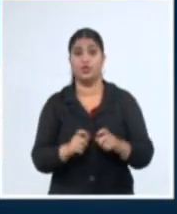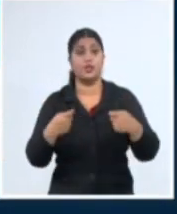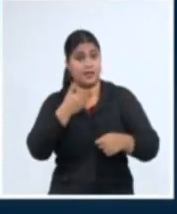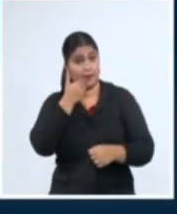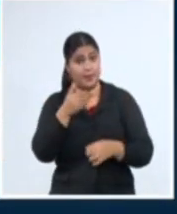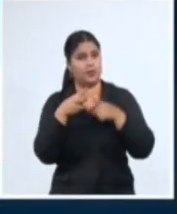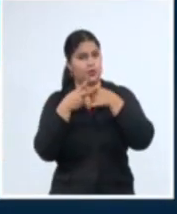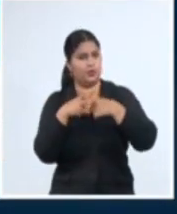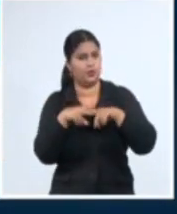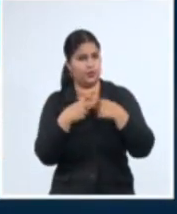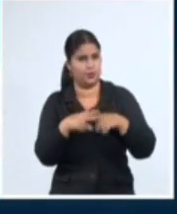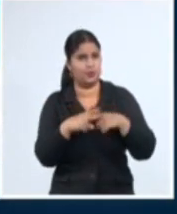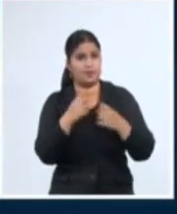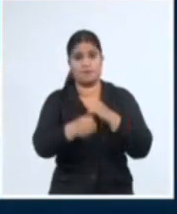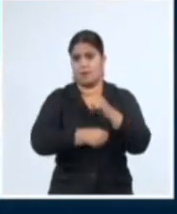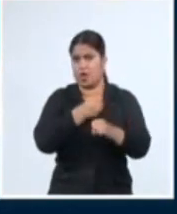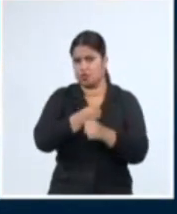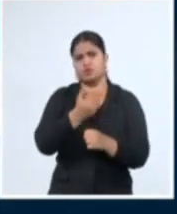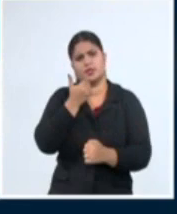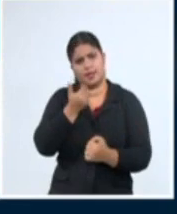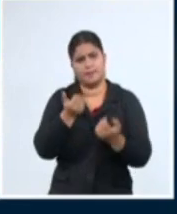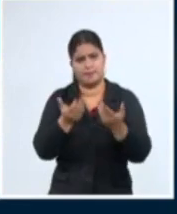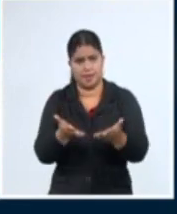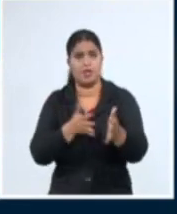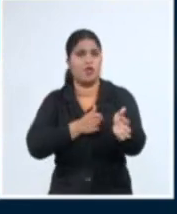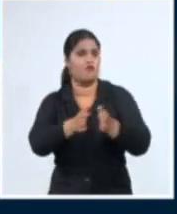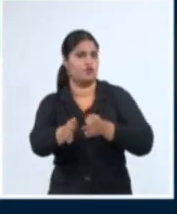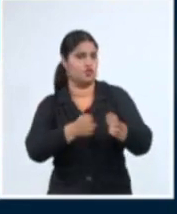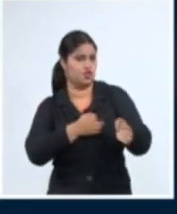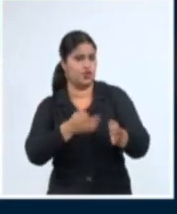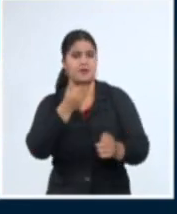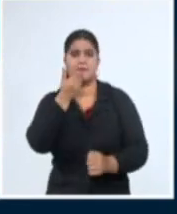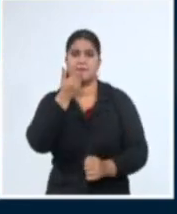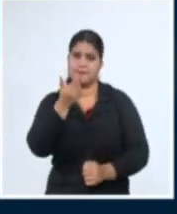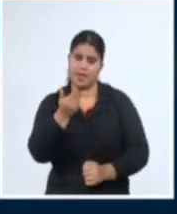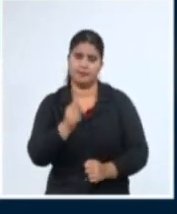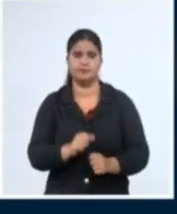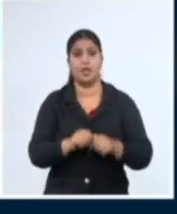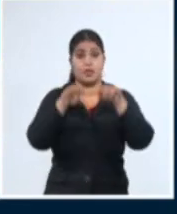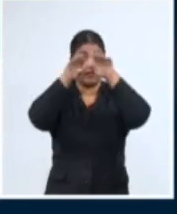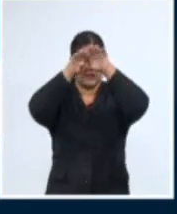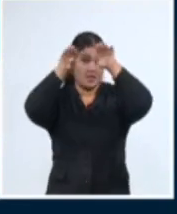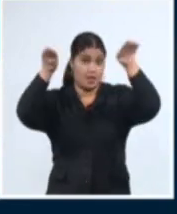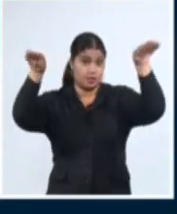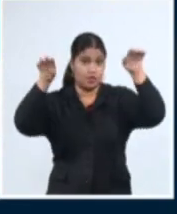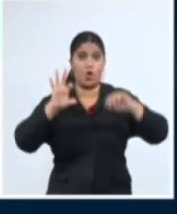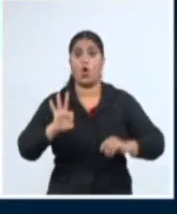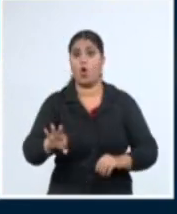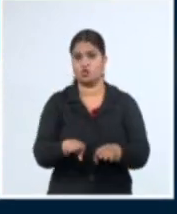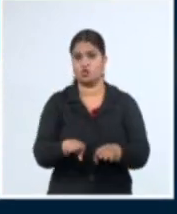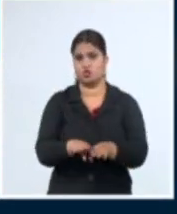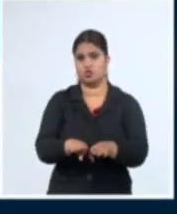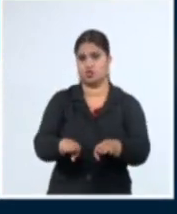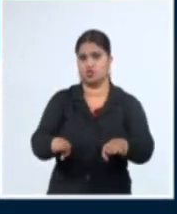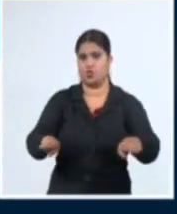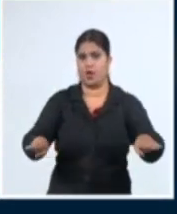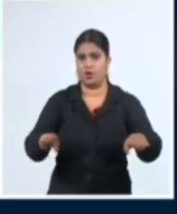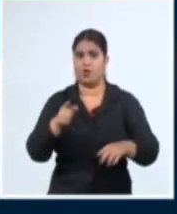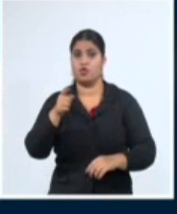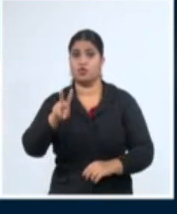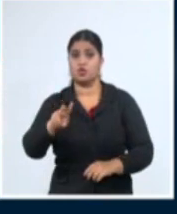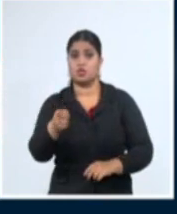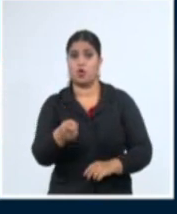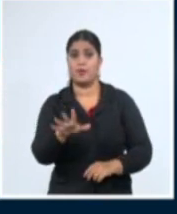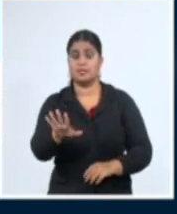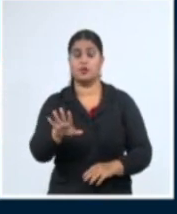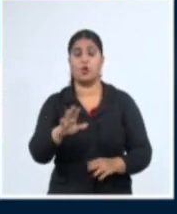indispensables para su instalación, como una superficie en techo o suelo disponible de 12,5 metros cuadrados de hormigón. En caso